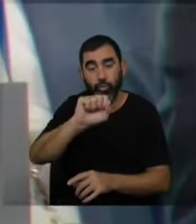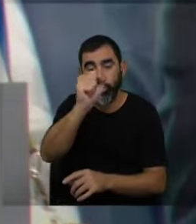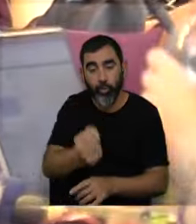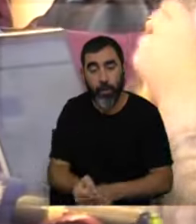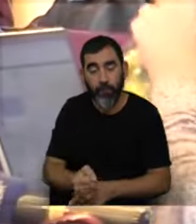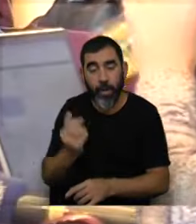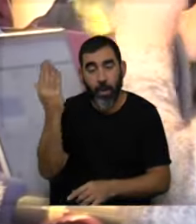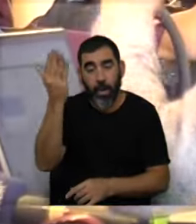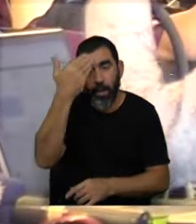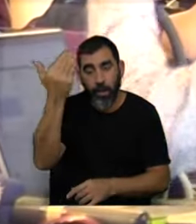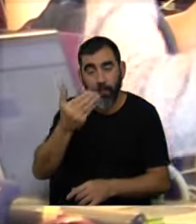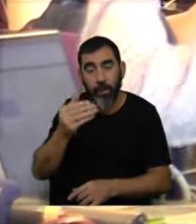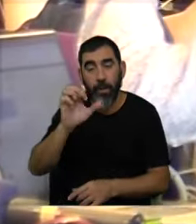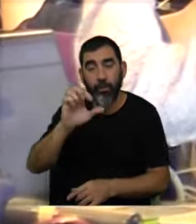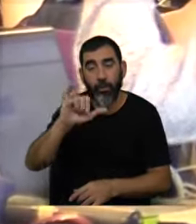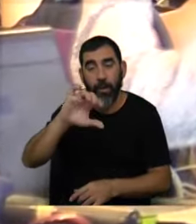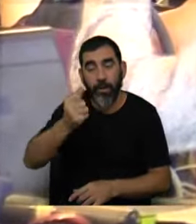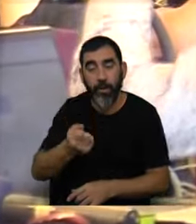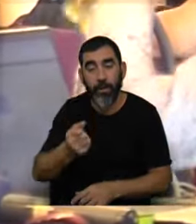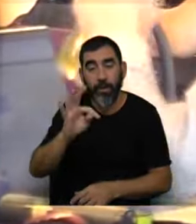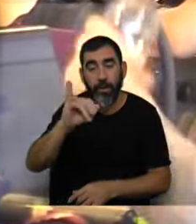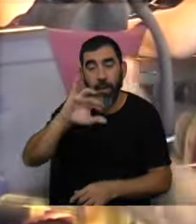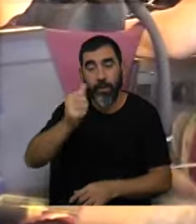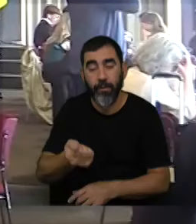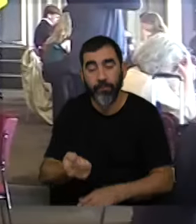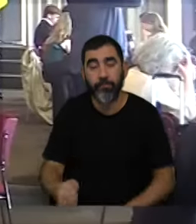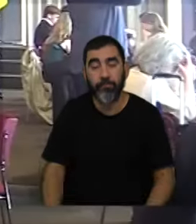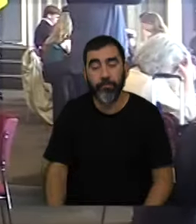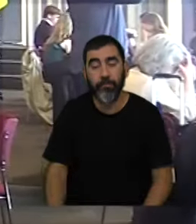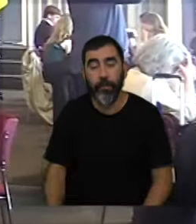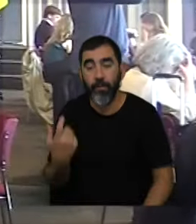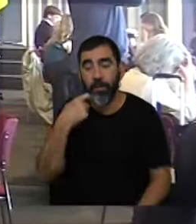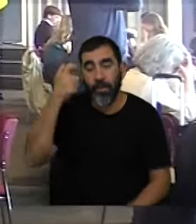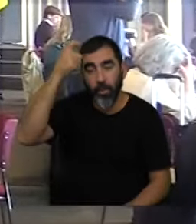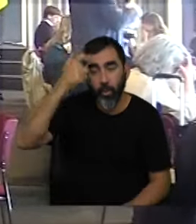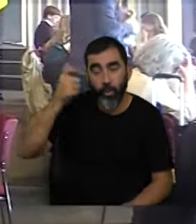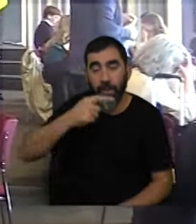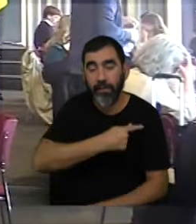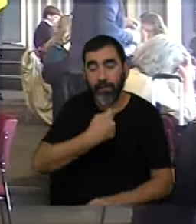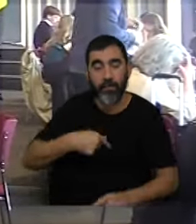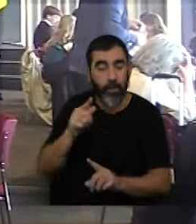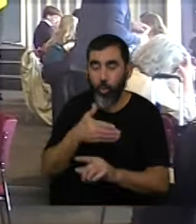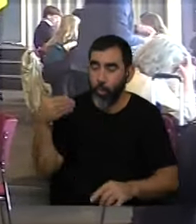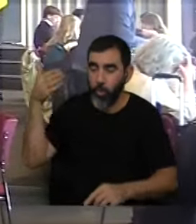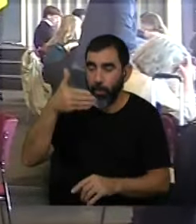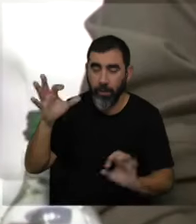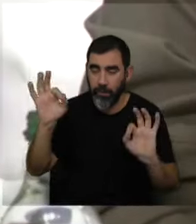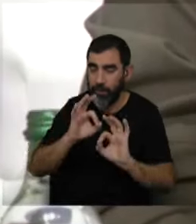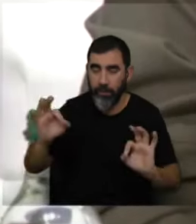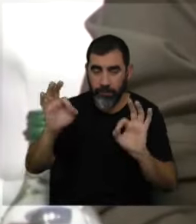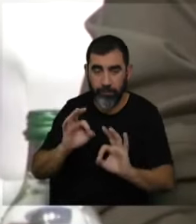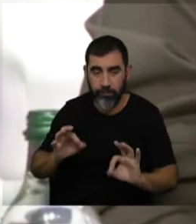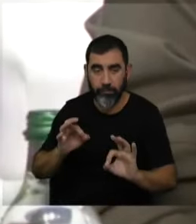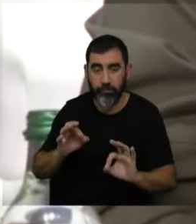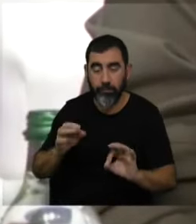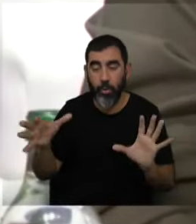Arabia saudí Eslovaquia y Tailandia entre otros por la ausencia de Rusia china decidió no participar en la Cumbre auspiciada por